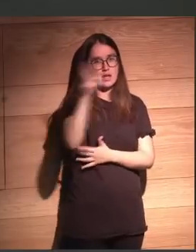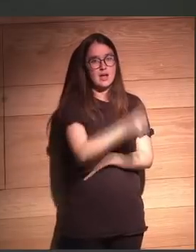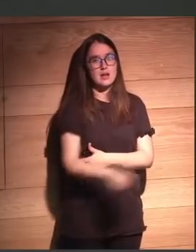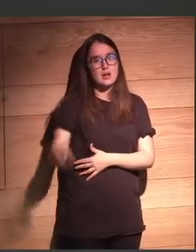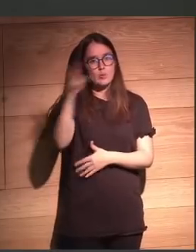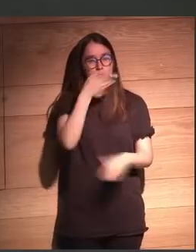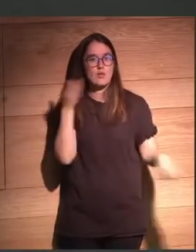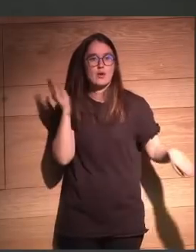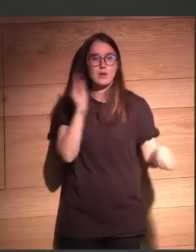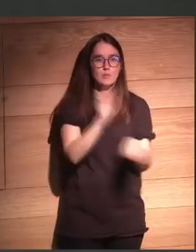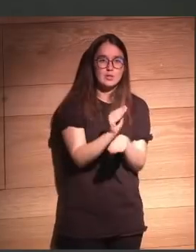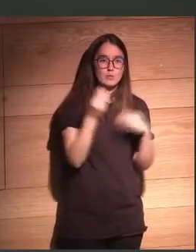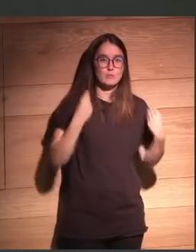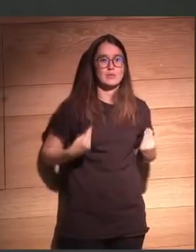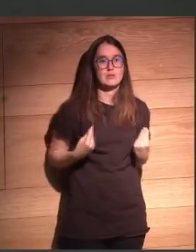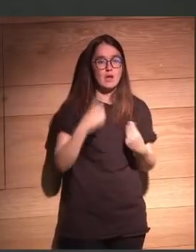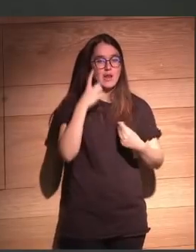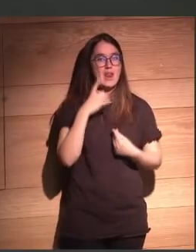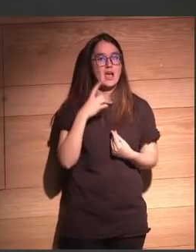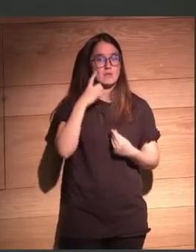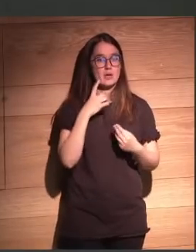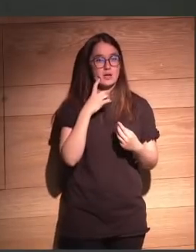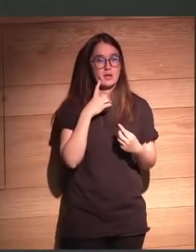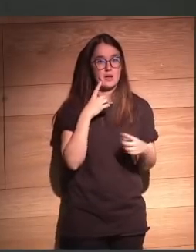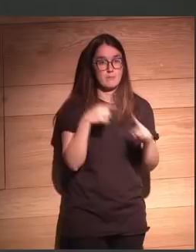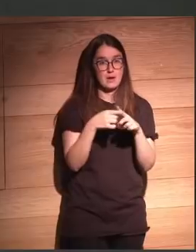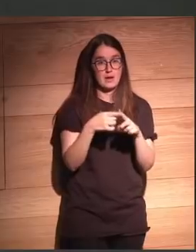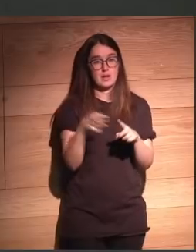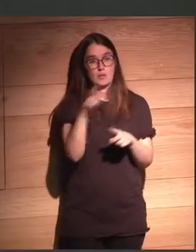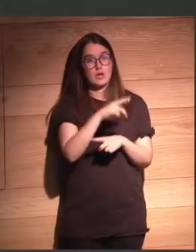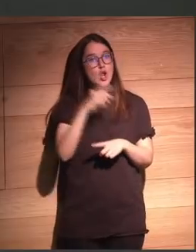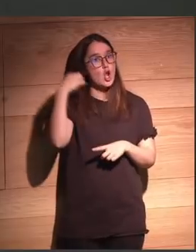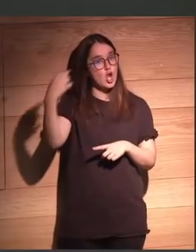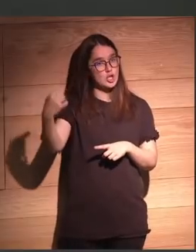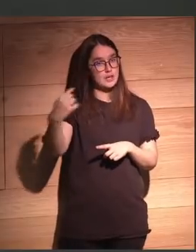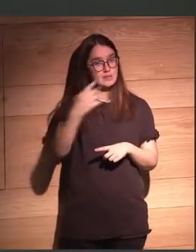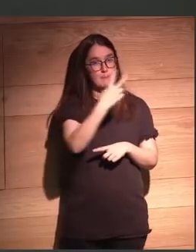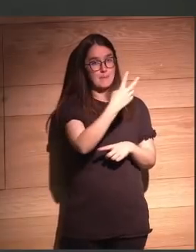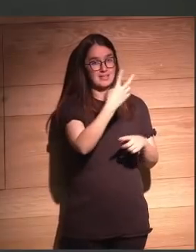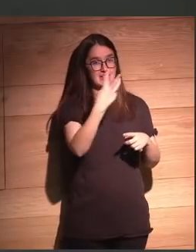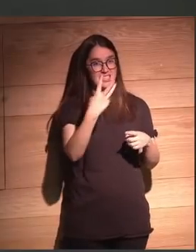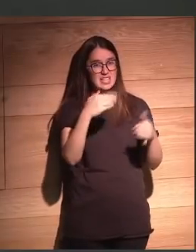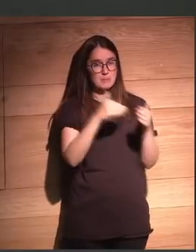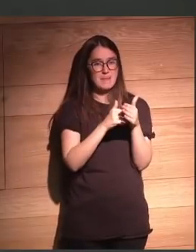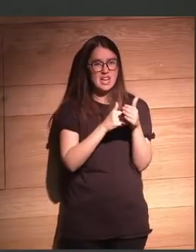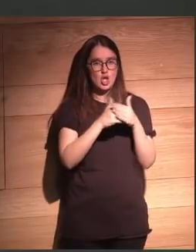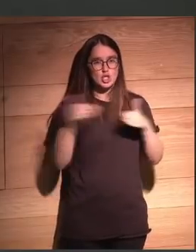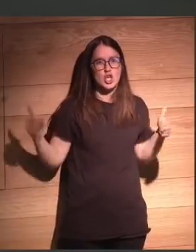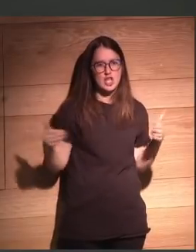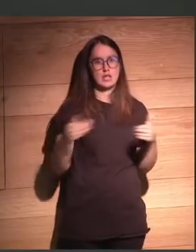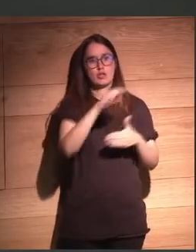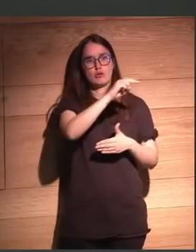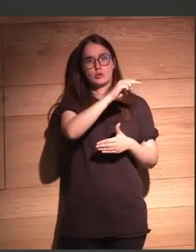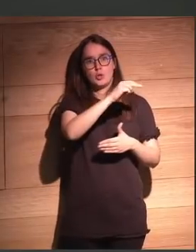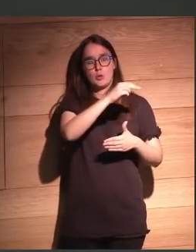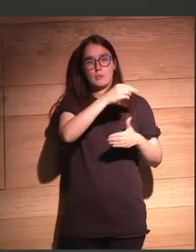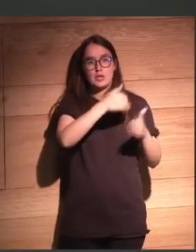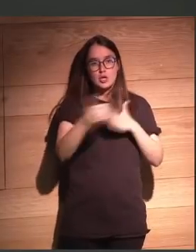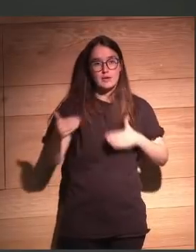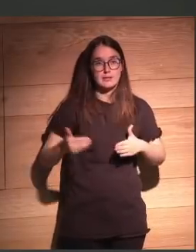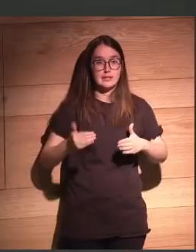la inversión que han hecho en la banca para recuperarlas. Londres recupera 23.800 millones del rescate al